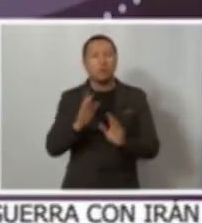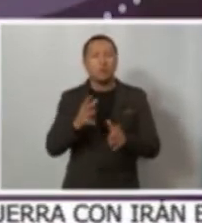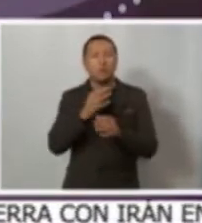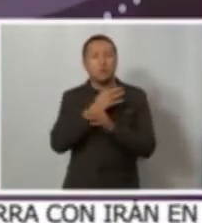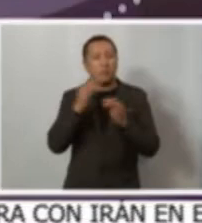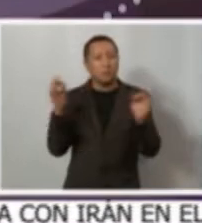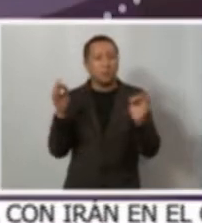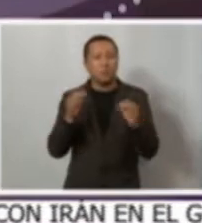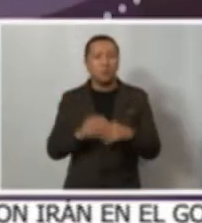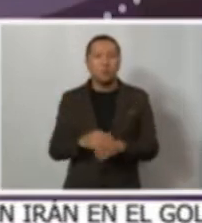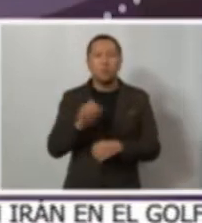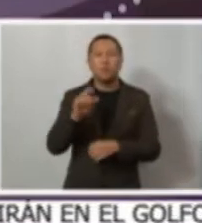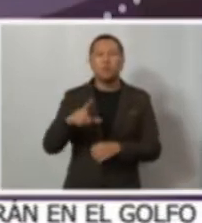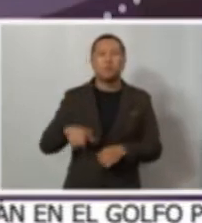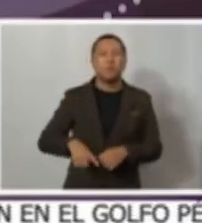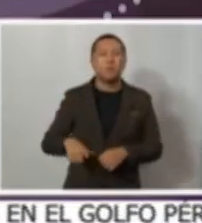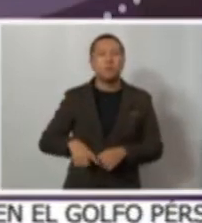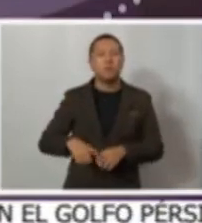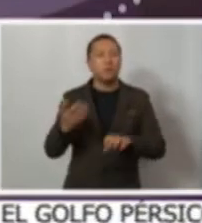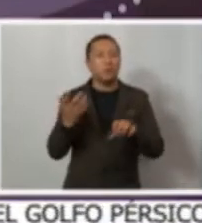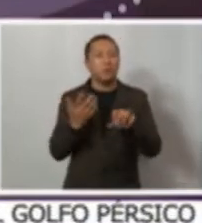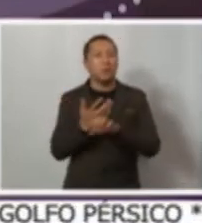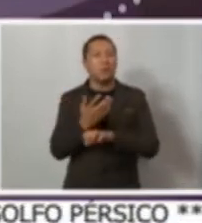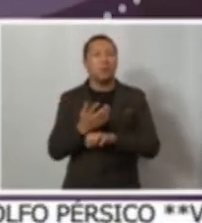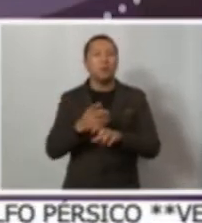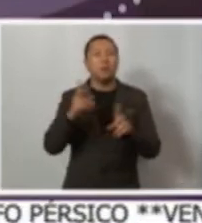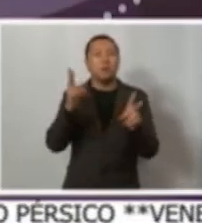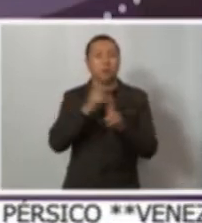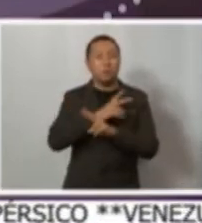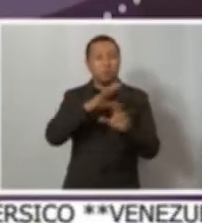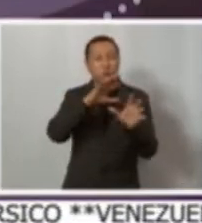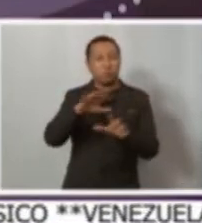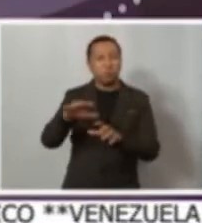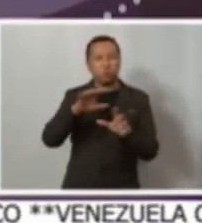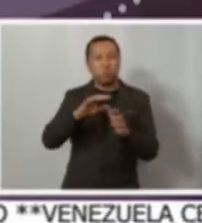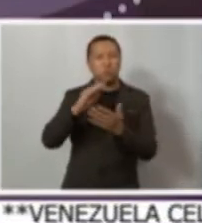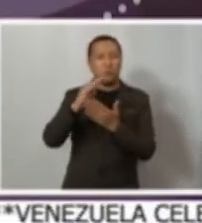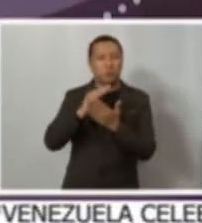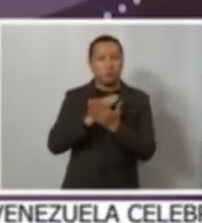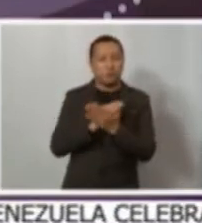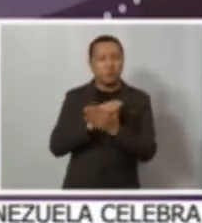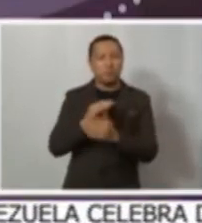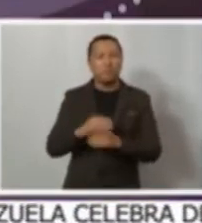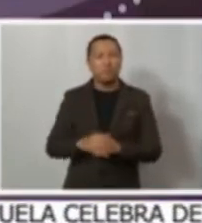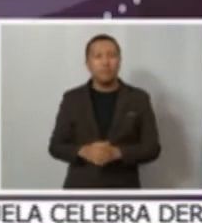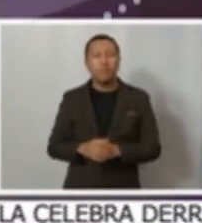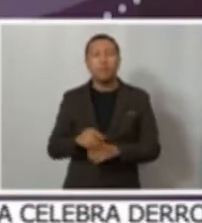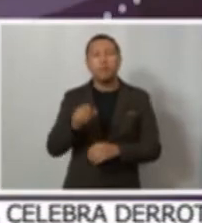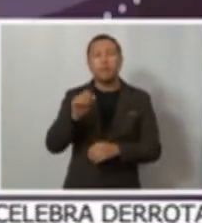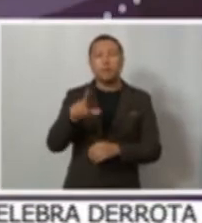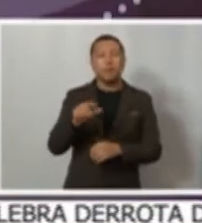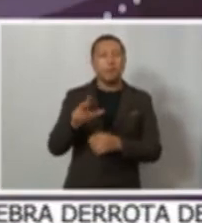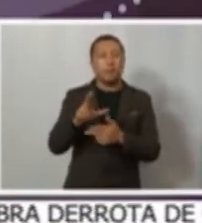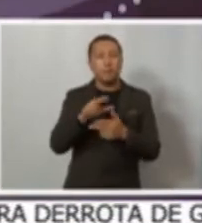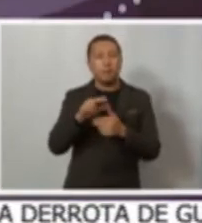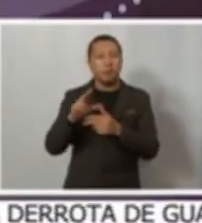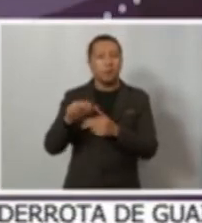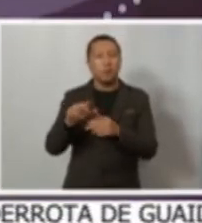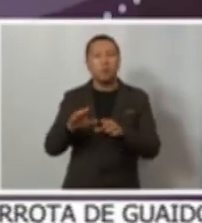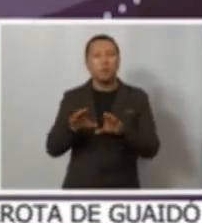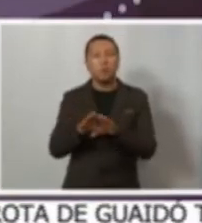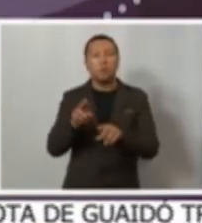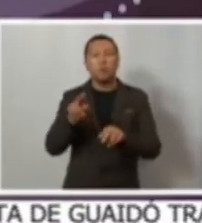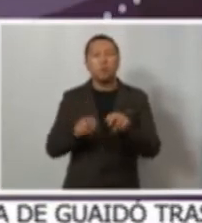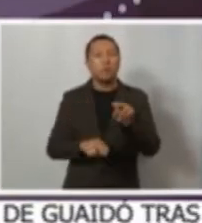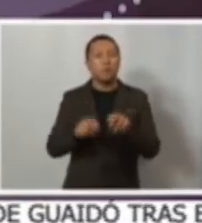Ejecutivo Estatal que habían disminuido los vientos de este huracán, tanto para poder llevarlo a una